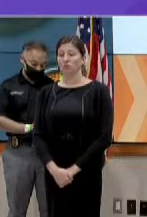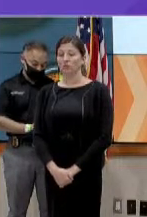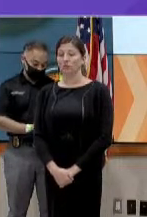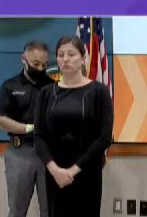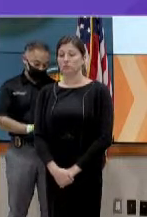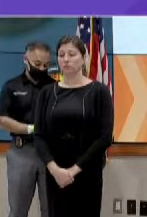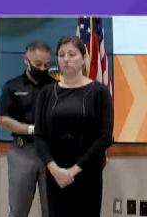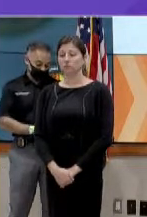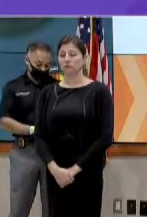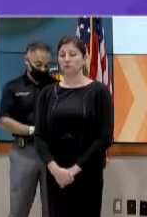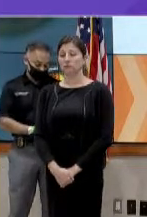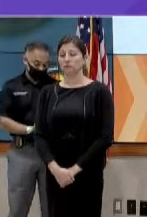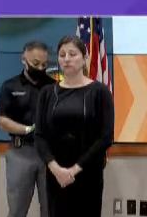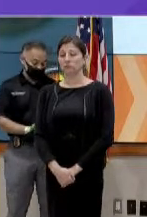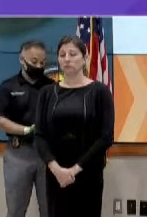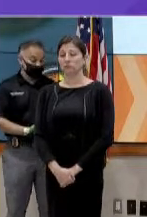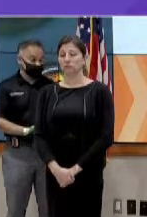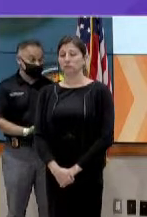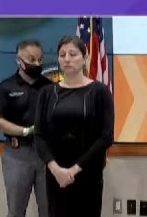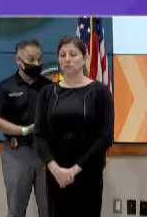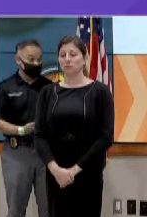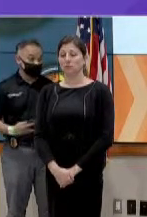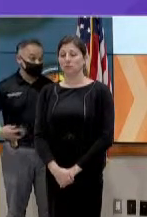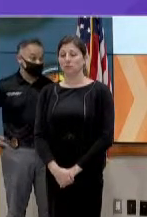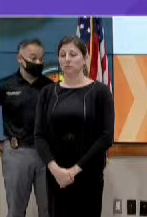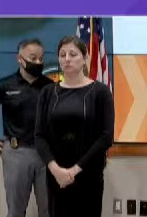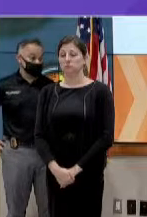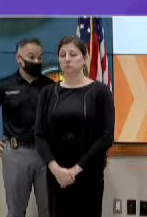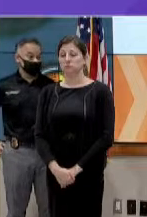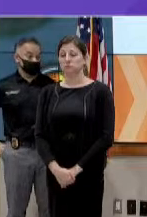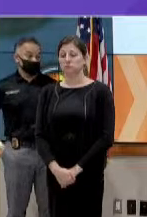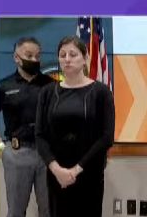global somos una de las comunidades más